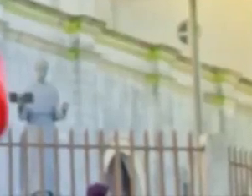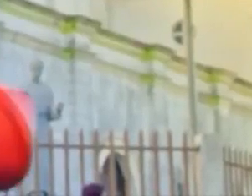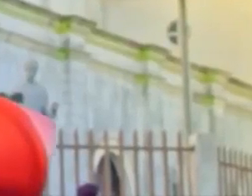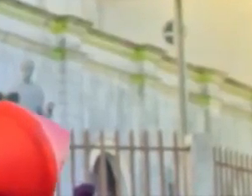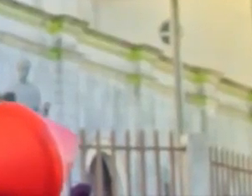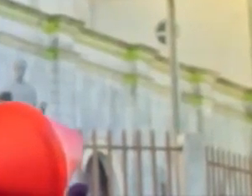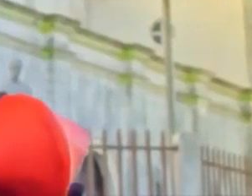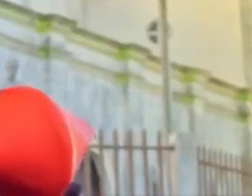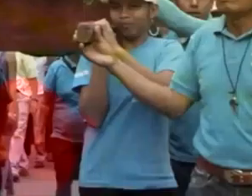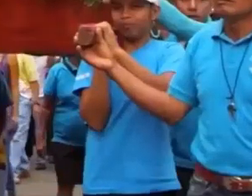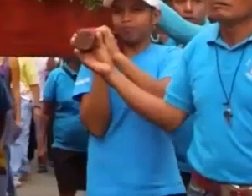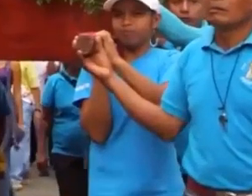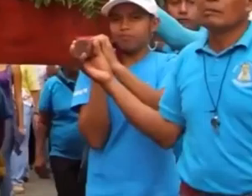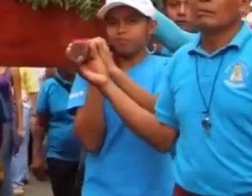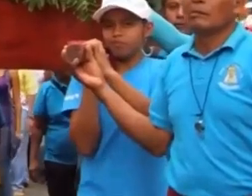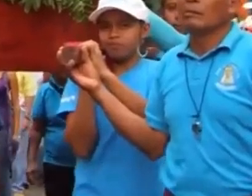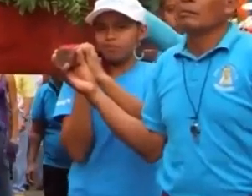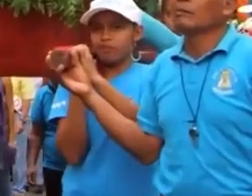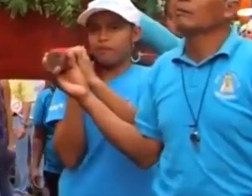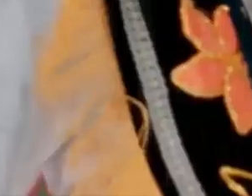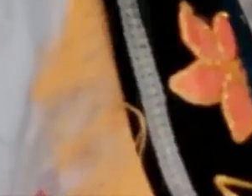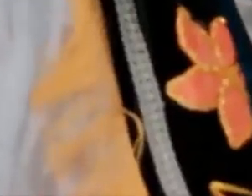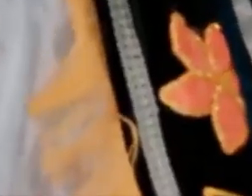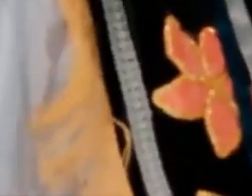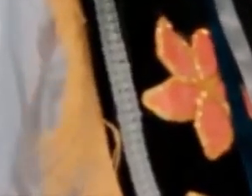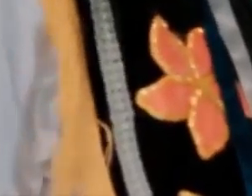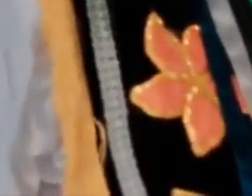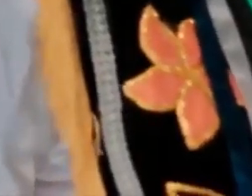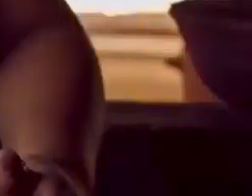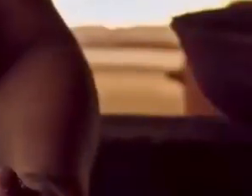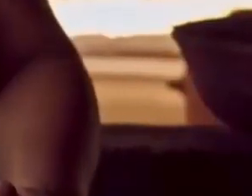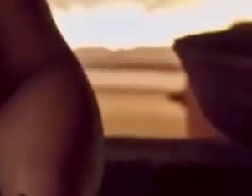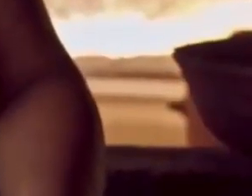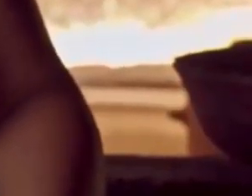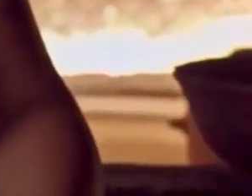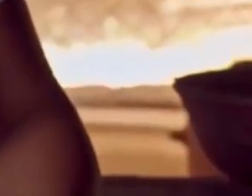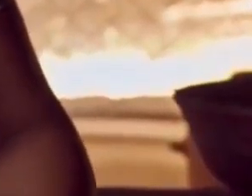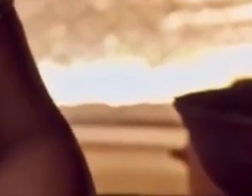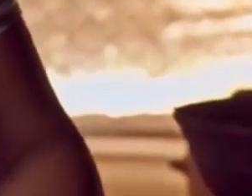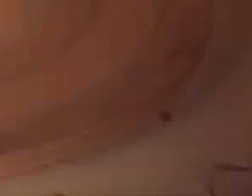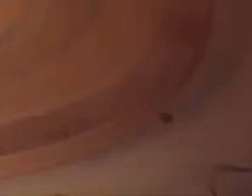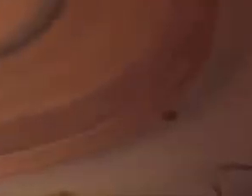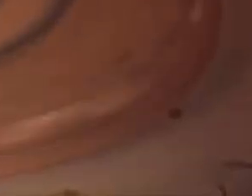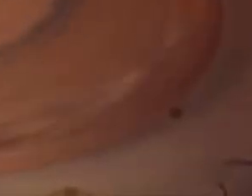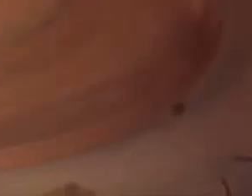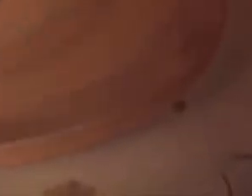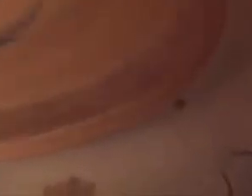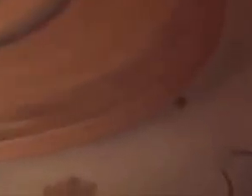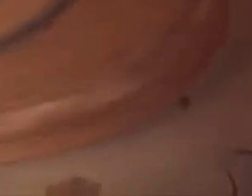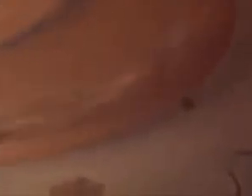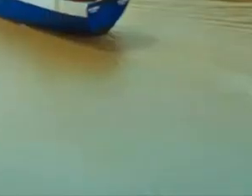paz definen a nuestro pueblo, porque somos gente de trabajo y paz.